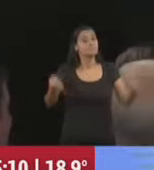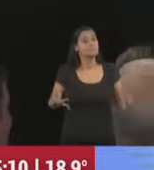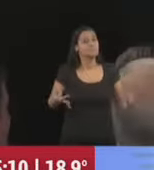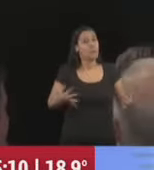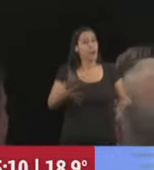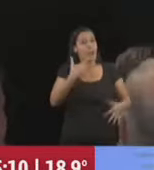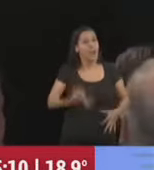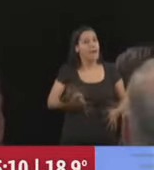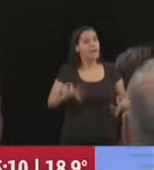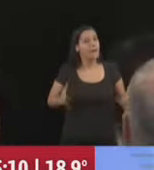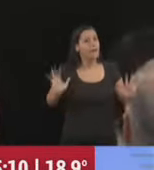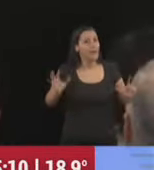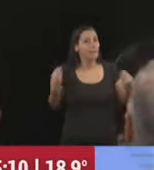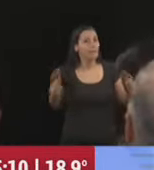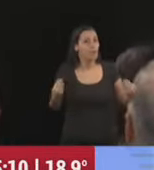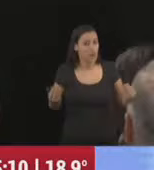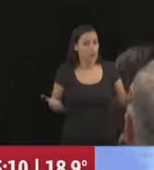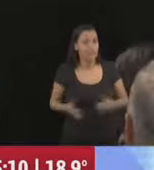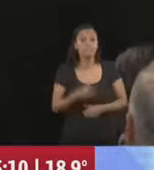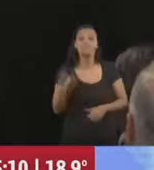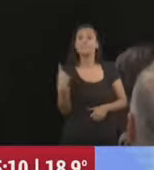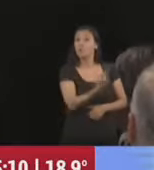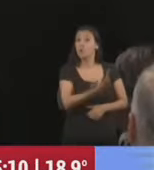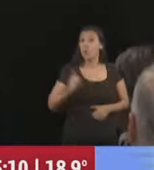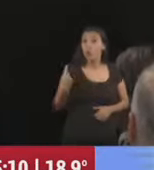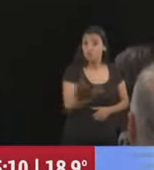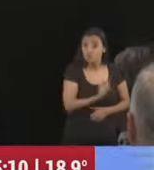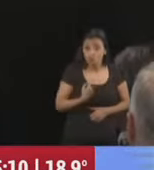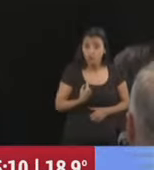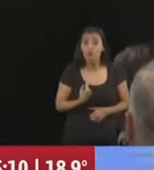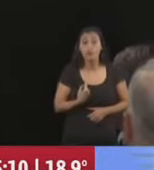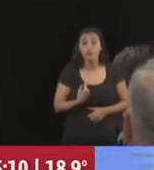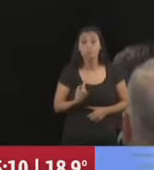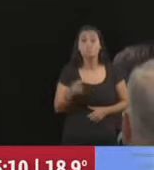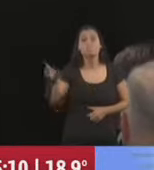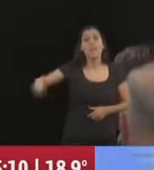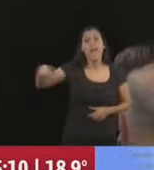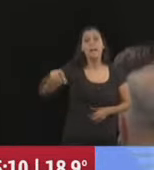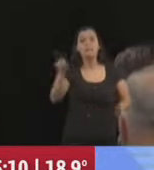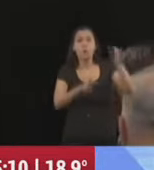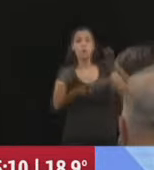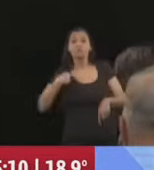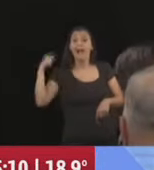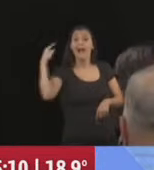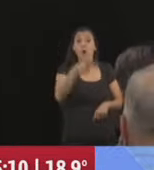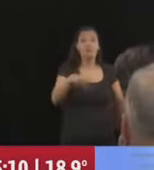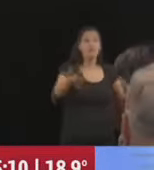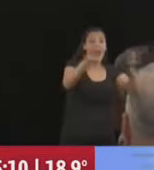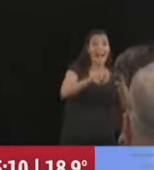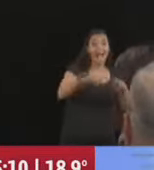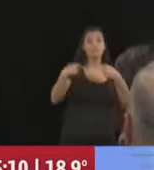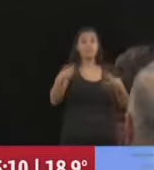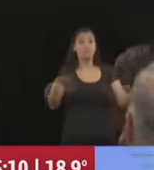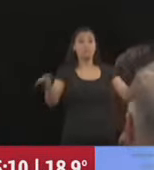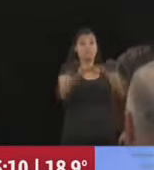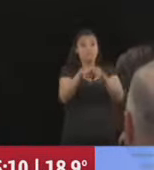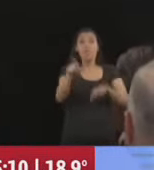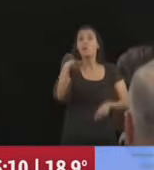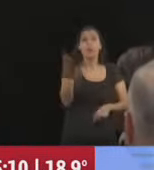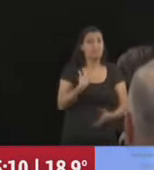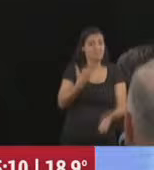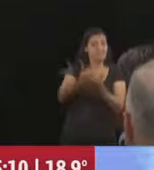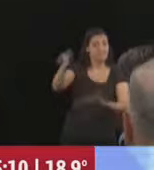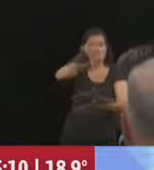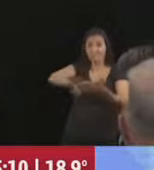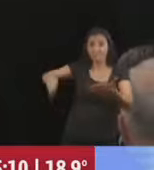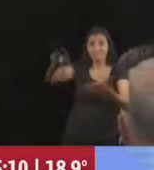honesto y que trabaja mucho. Y te diría que en 6 meses, más allá del déficit fiscal que tenía la provincia de Santa Fe el año